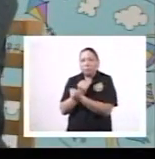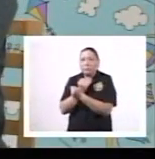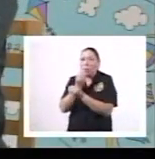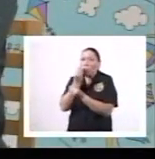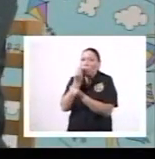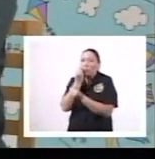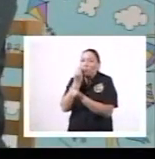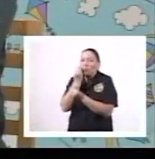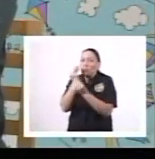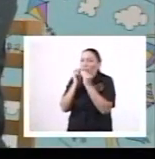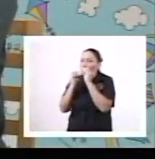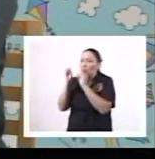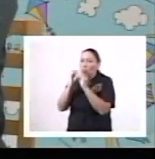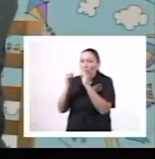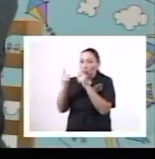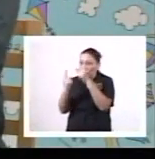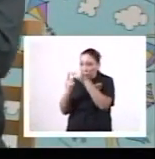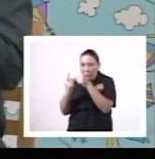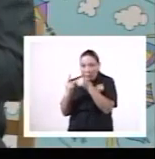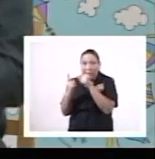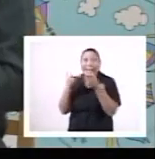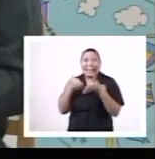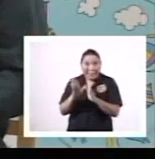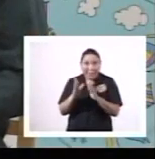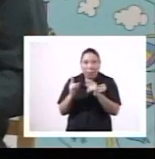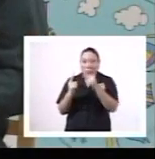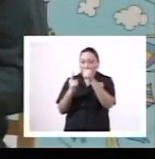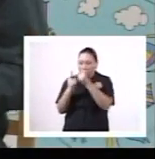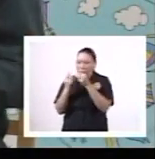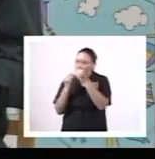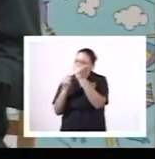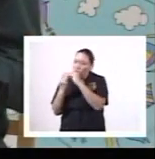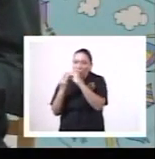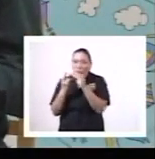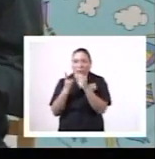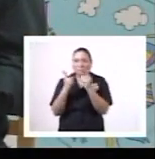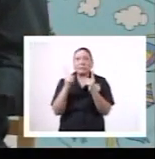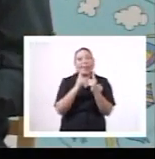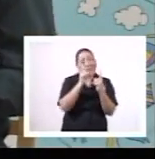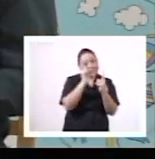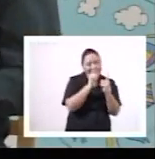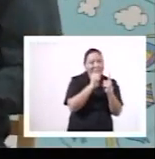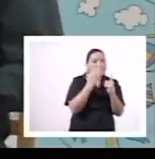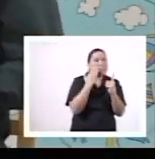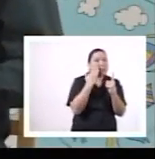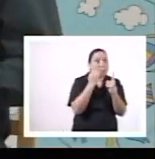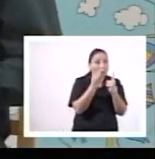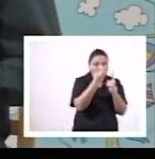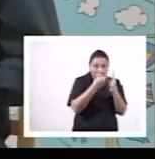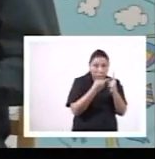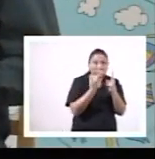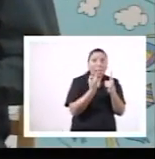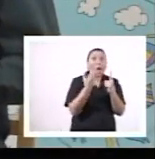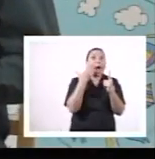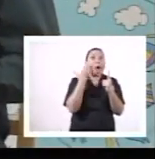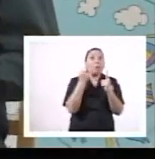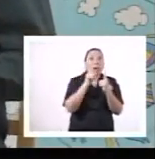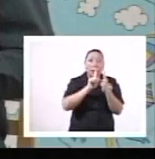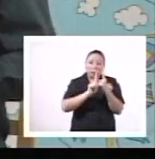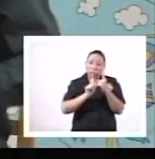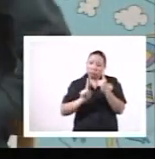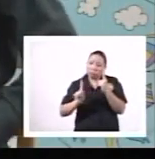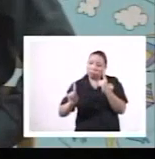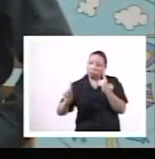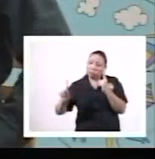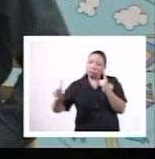que tuviera mucho cuidado. Él le sonreía, le daba el beso y se iba a trabajar.